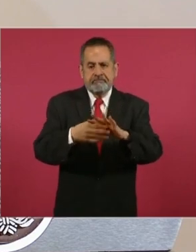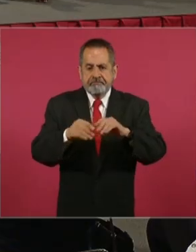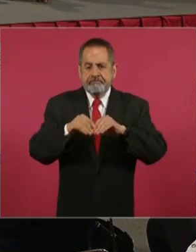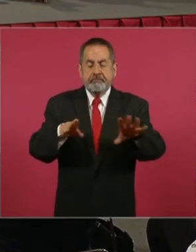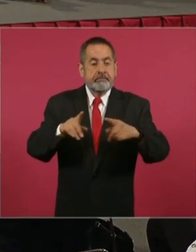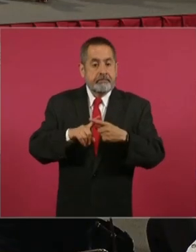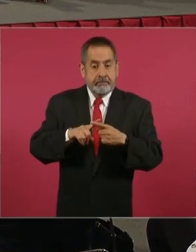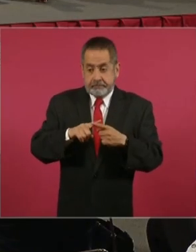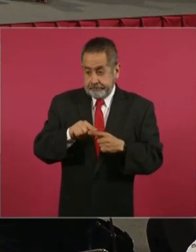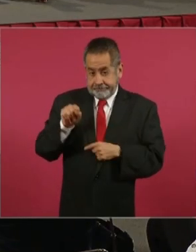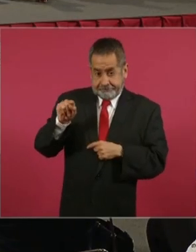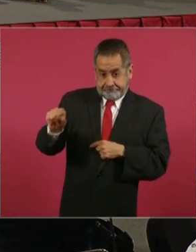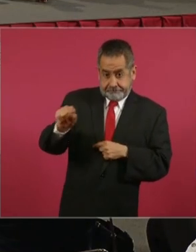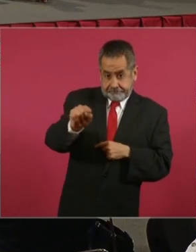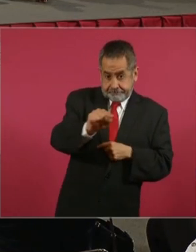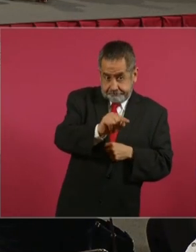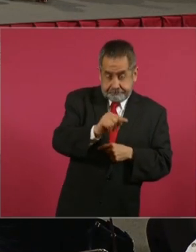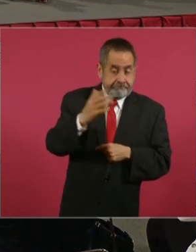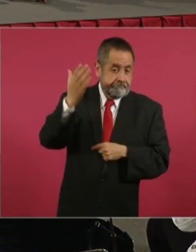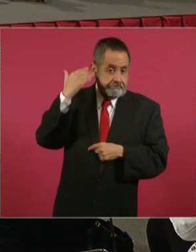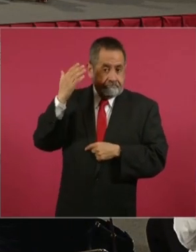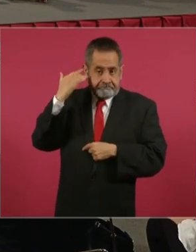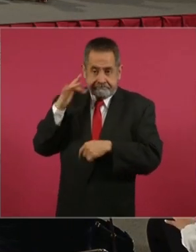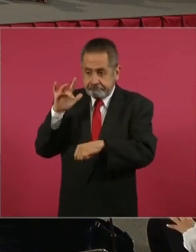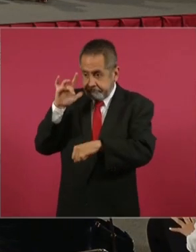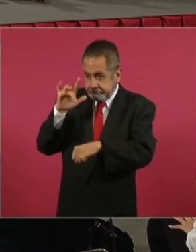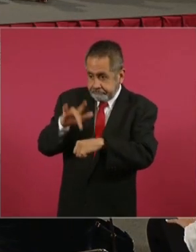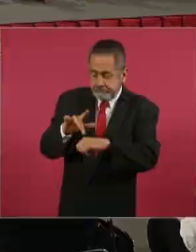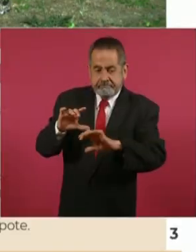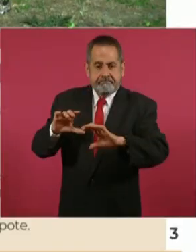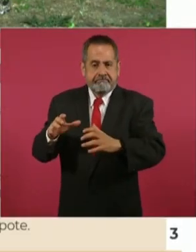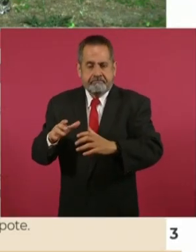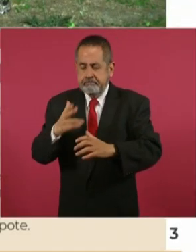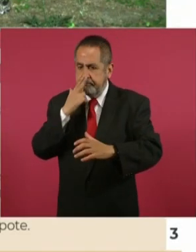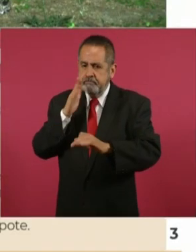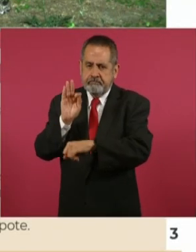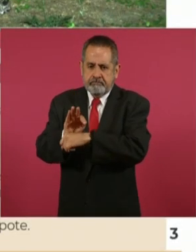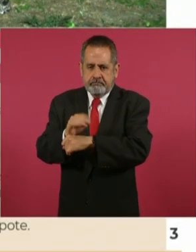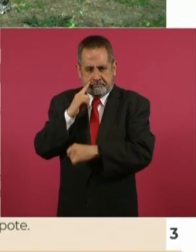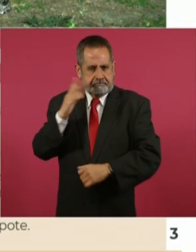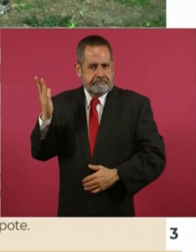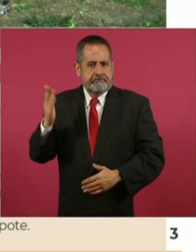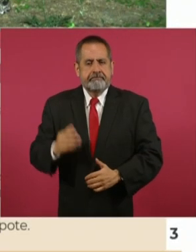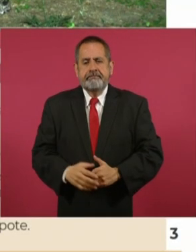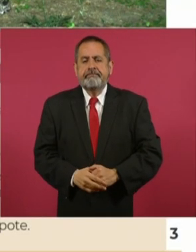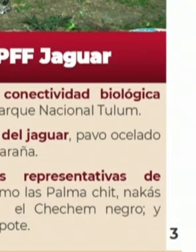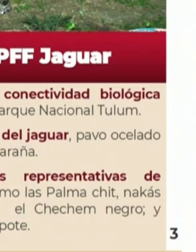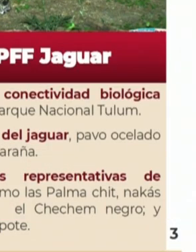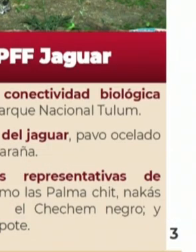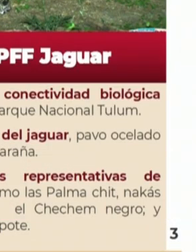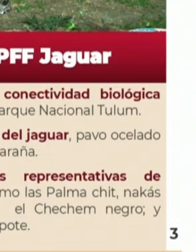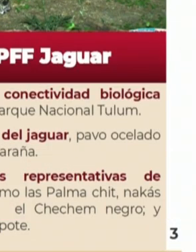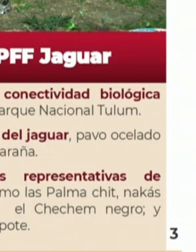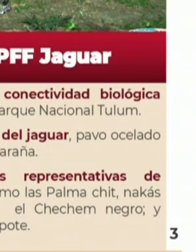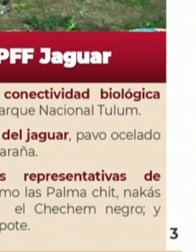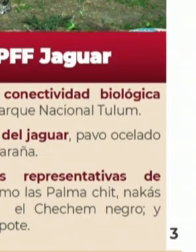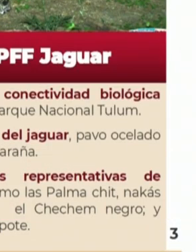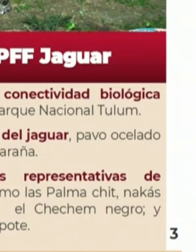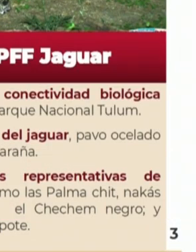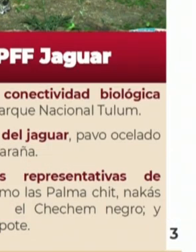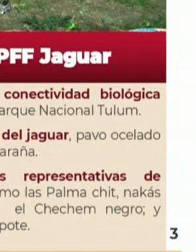áreas naturales protegidas han tenido una legitimidad por parte del pueblo de México al ser